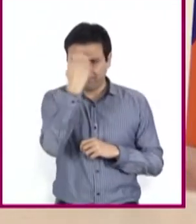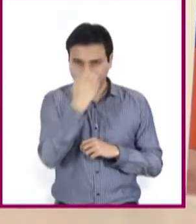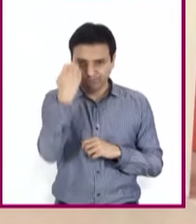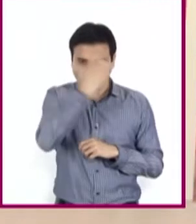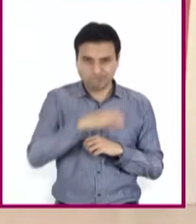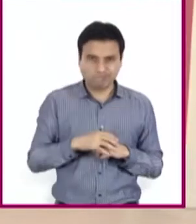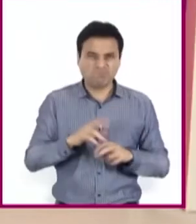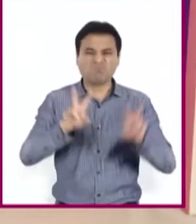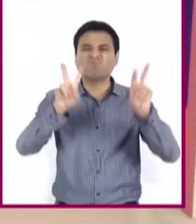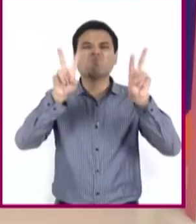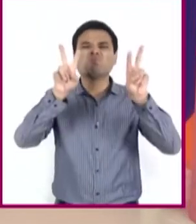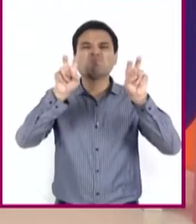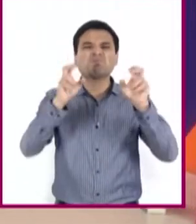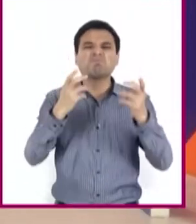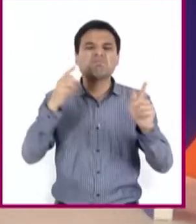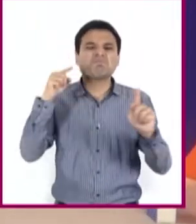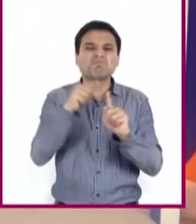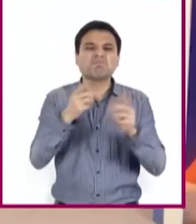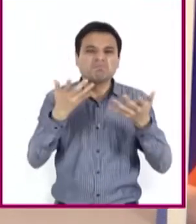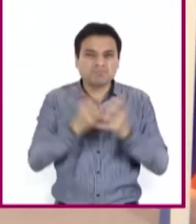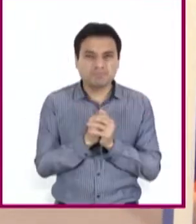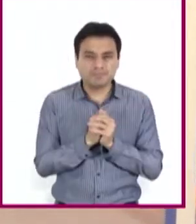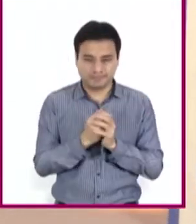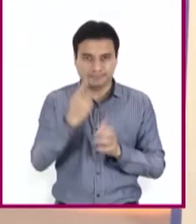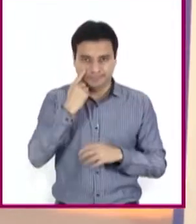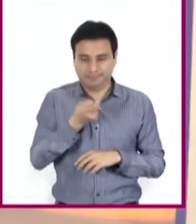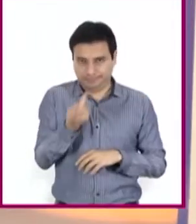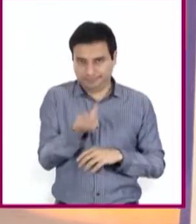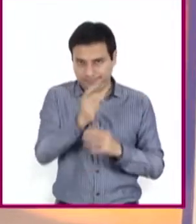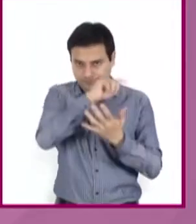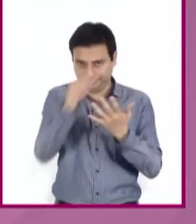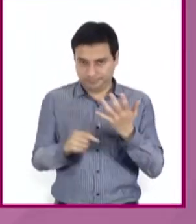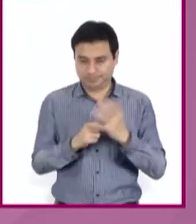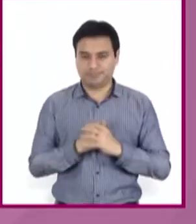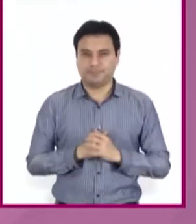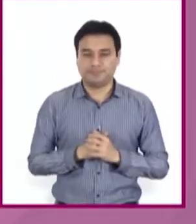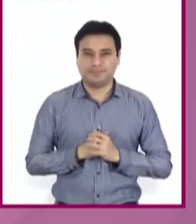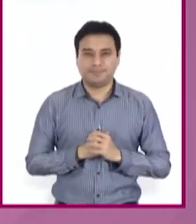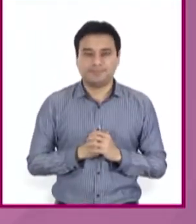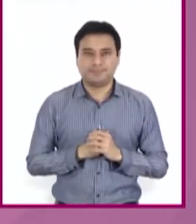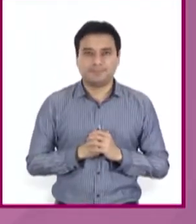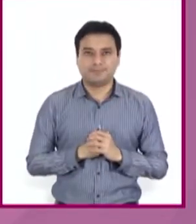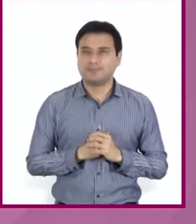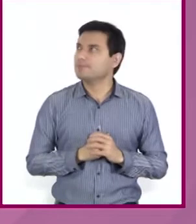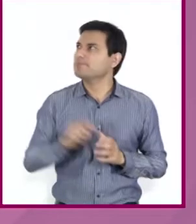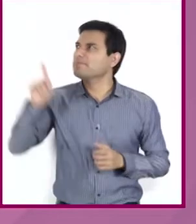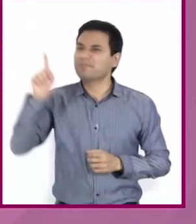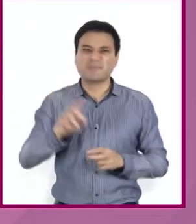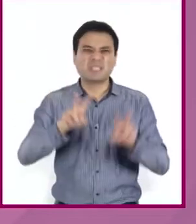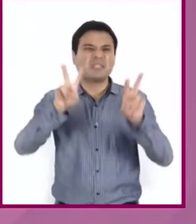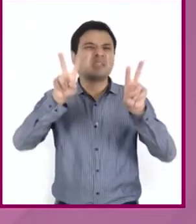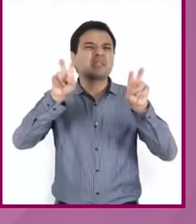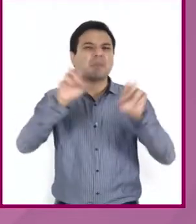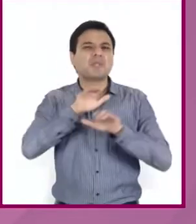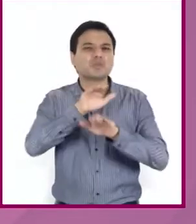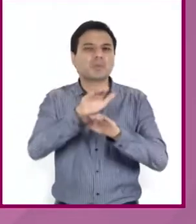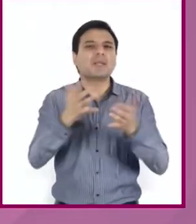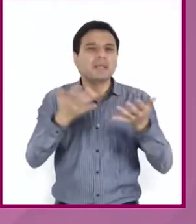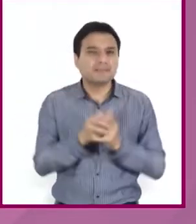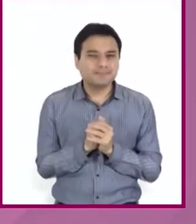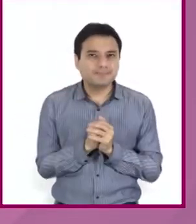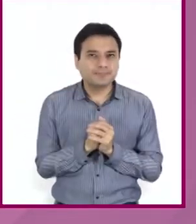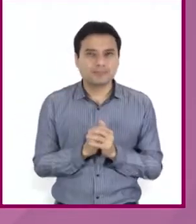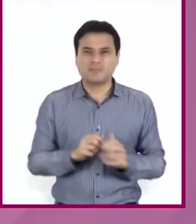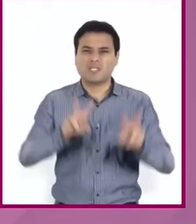el tema central. Contestaremos las siguientes preguntas. ¿De qué trata el párrafo? ¿Cuál es el